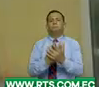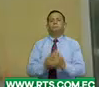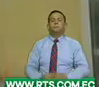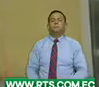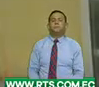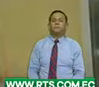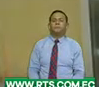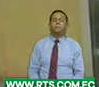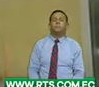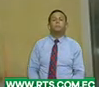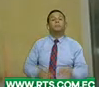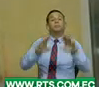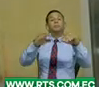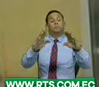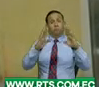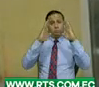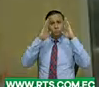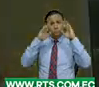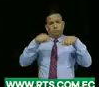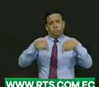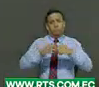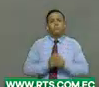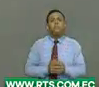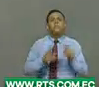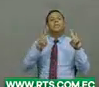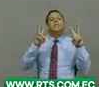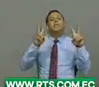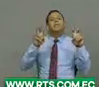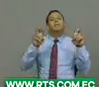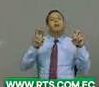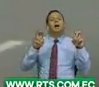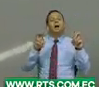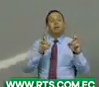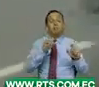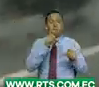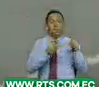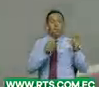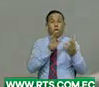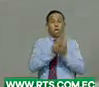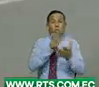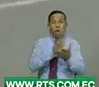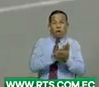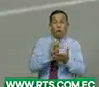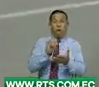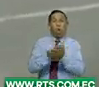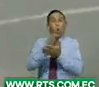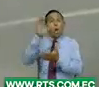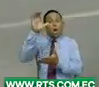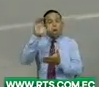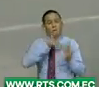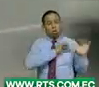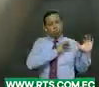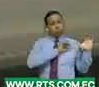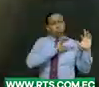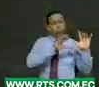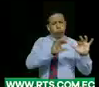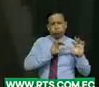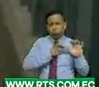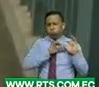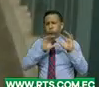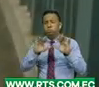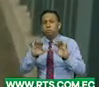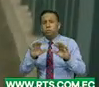y atentos a por qué la suspensión de clases presenciales a causa de la pandemia afectó a negocios que están